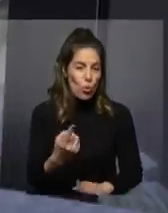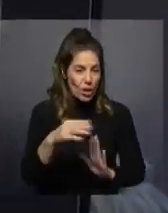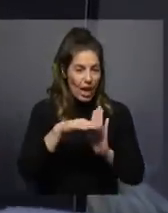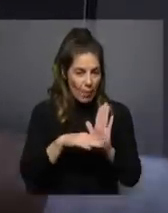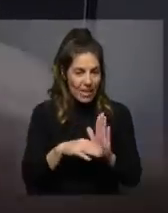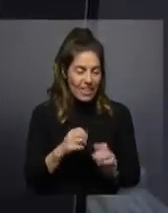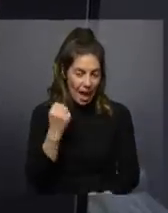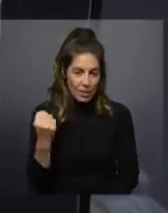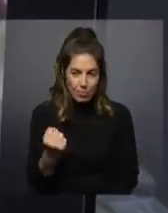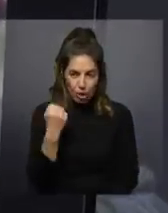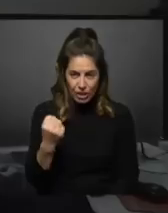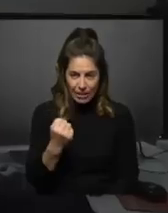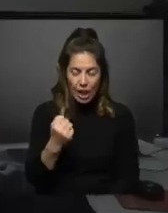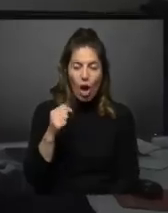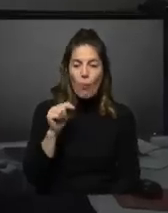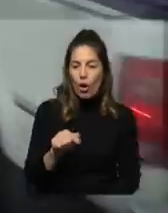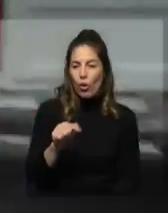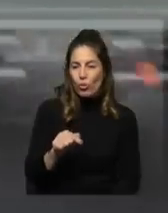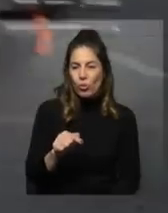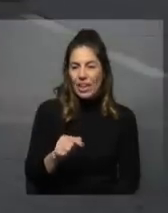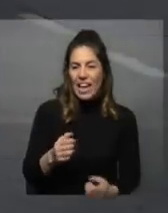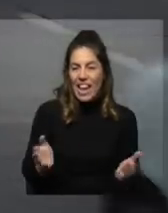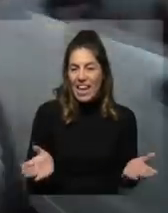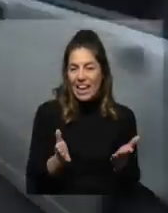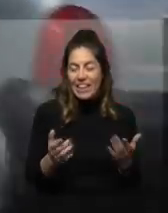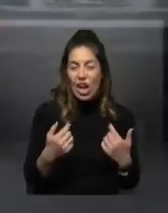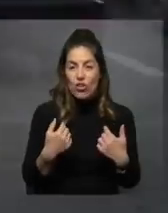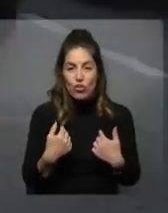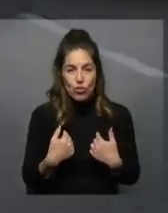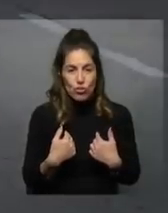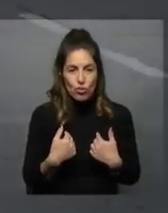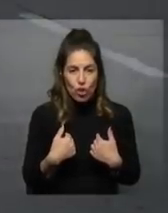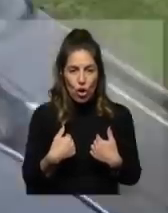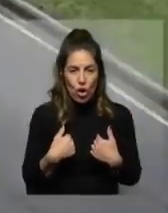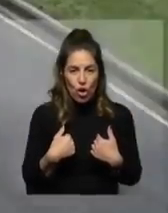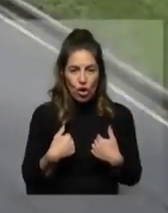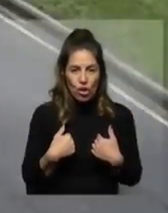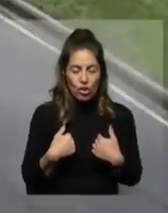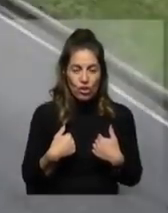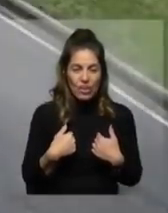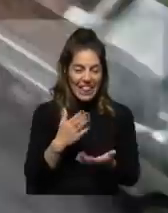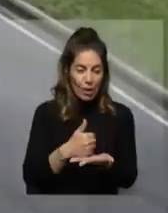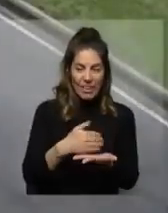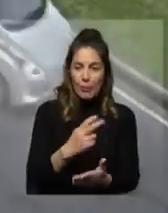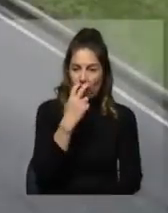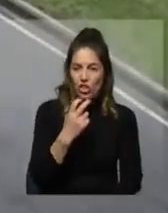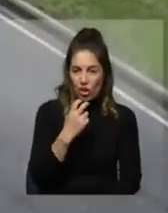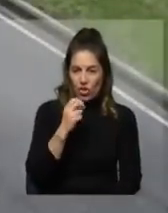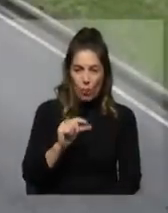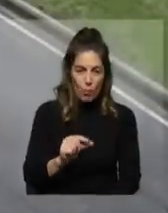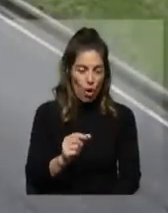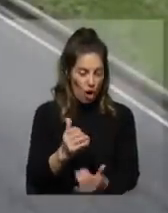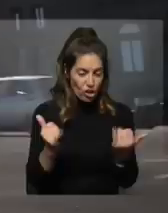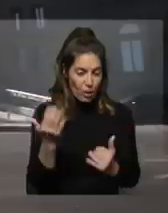bien importante porque cuando usted le genera Yo Soy del departamento de San José y hace muy poco tiempo se